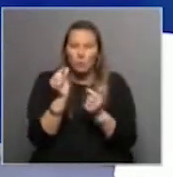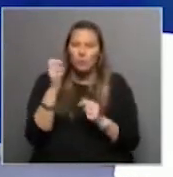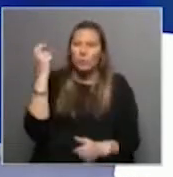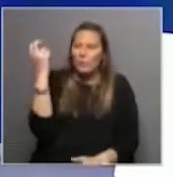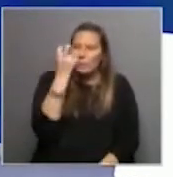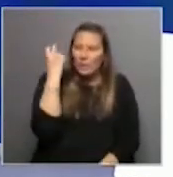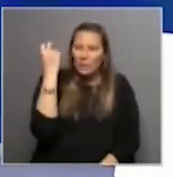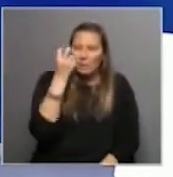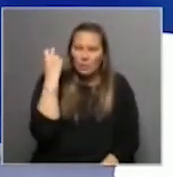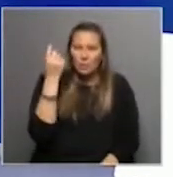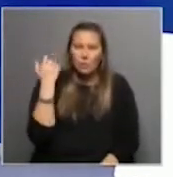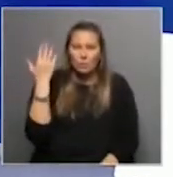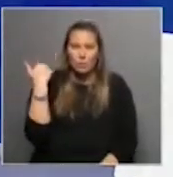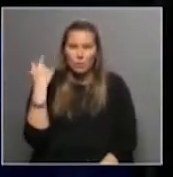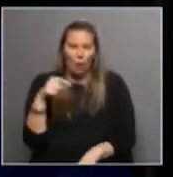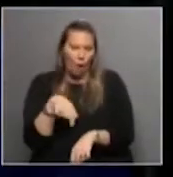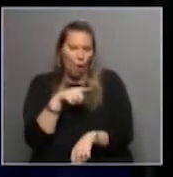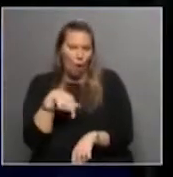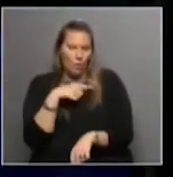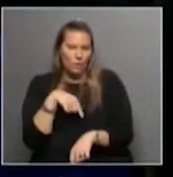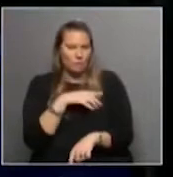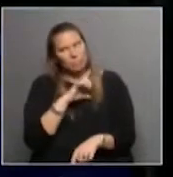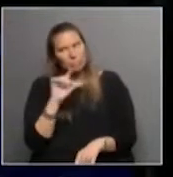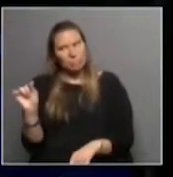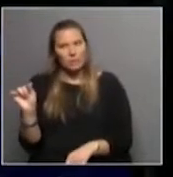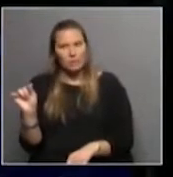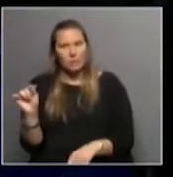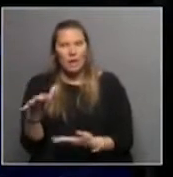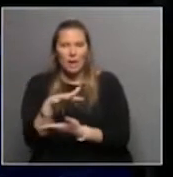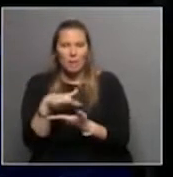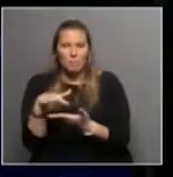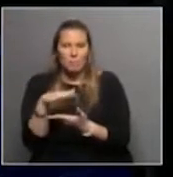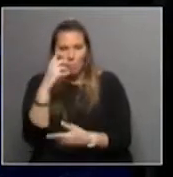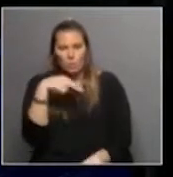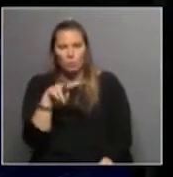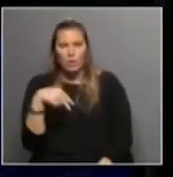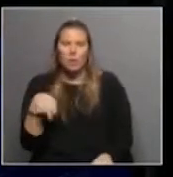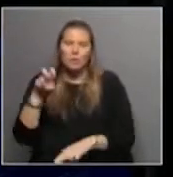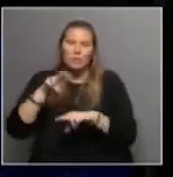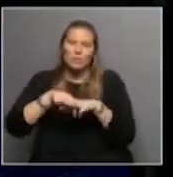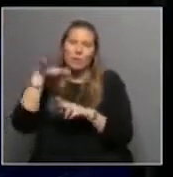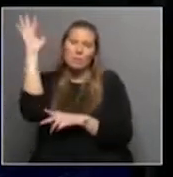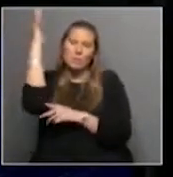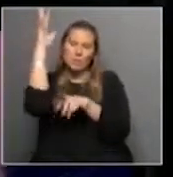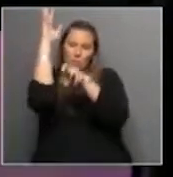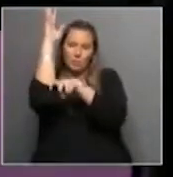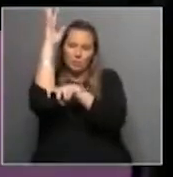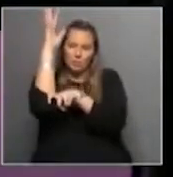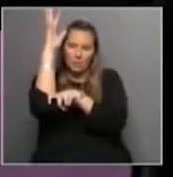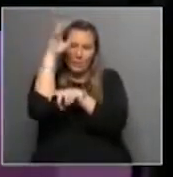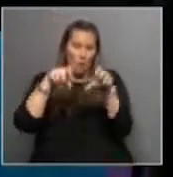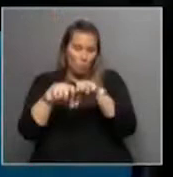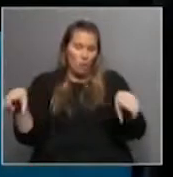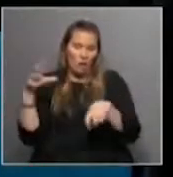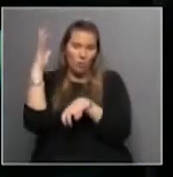viento yo me tomaba unas horas del Jardín Botánico sabes para qué Para sentarme bajo los cerezos que hay un banco